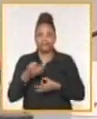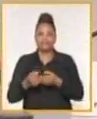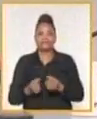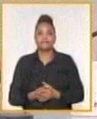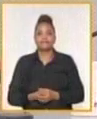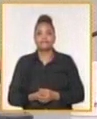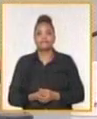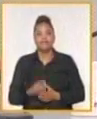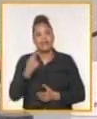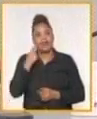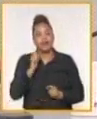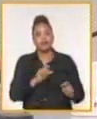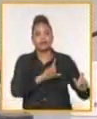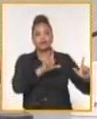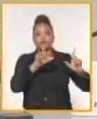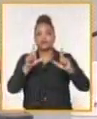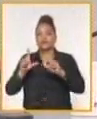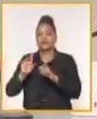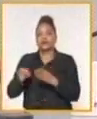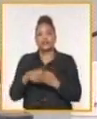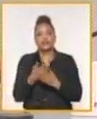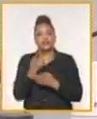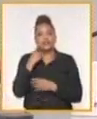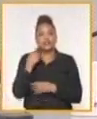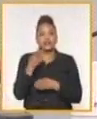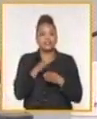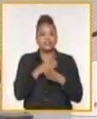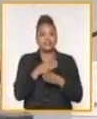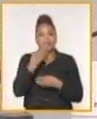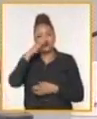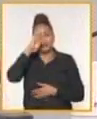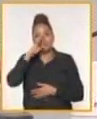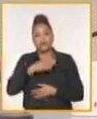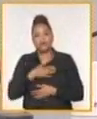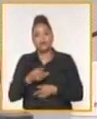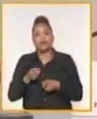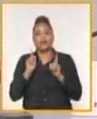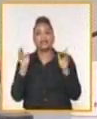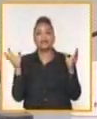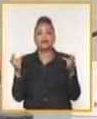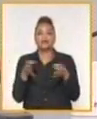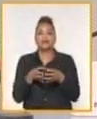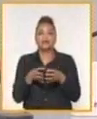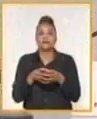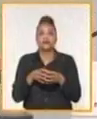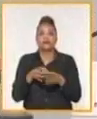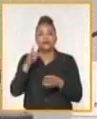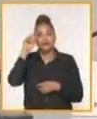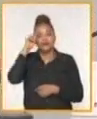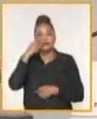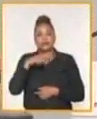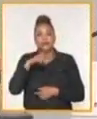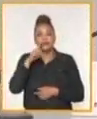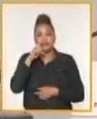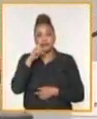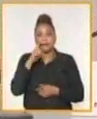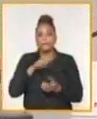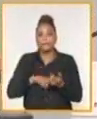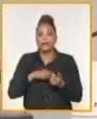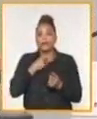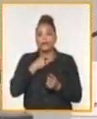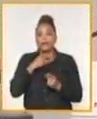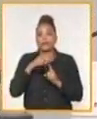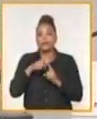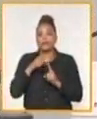con nuestras imágenes del día, que tienen que ver con nuestro país, el foro de San Petersburgo, en el cual Cuba participa,